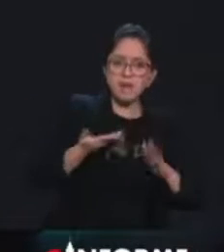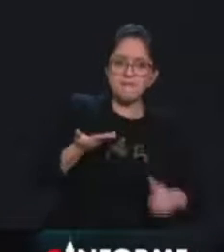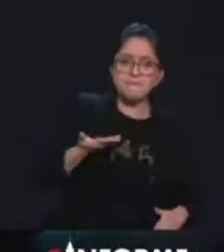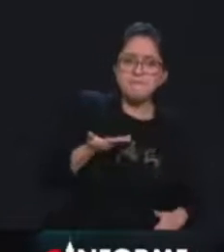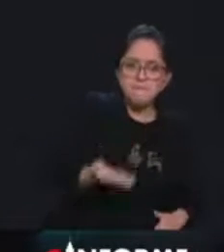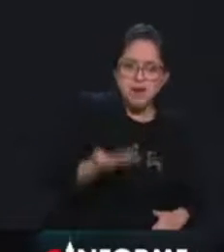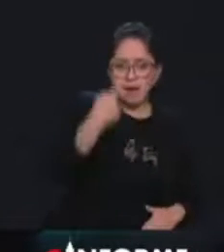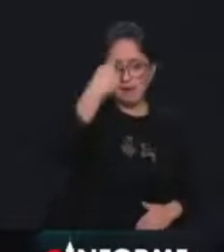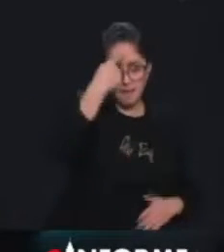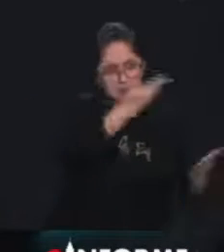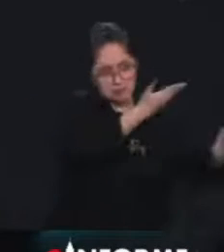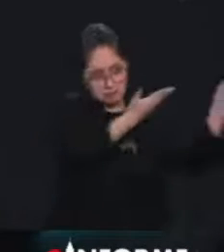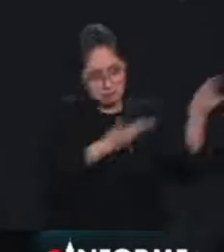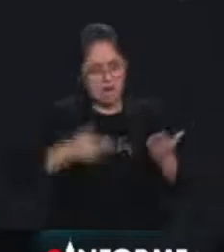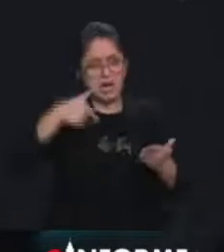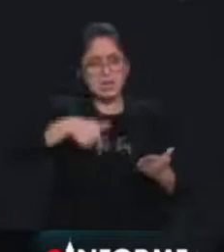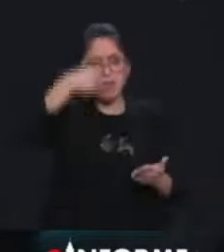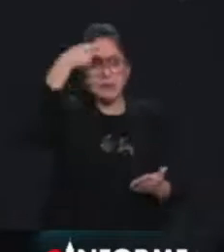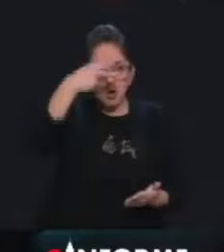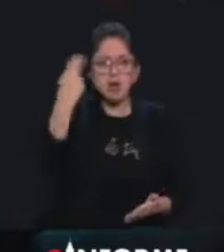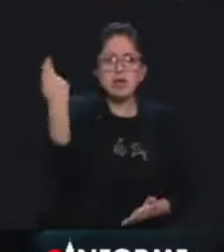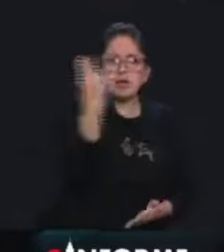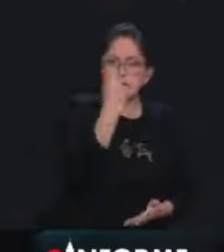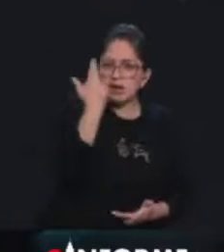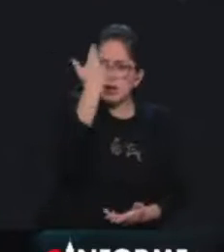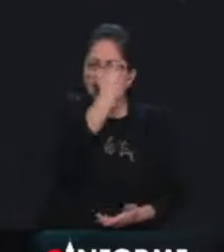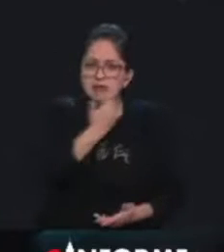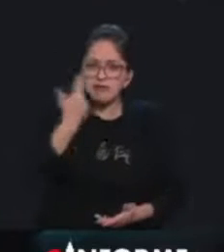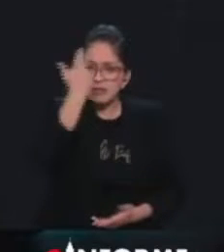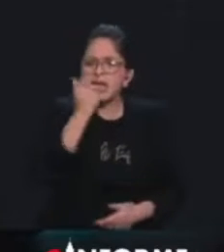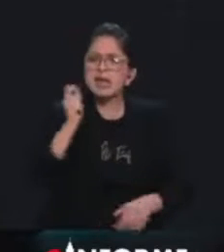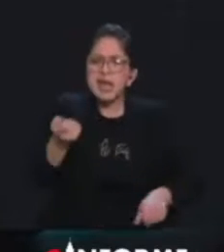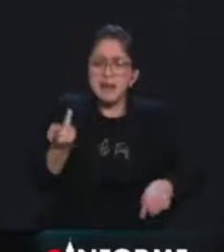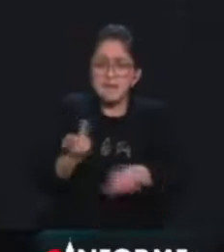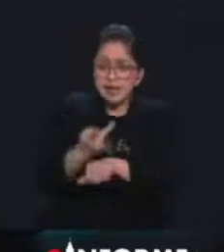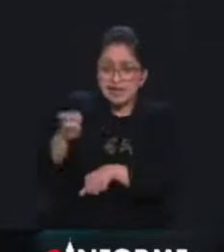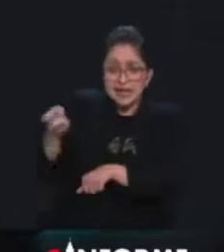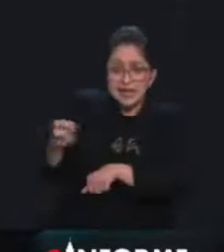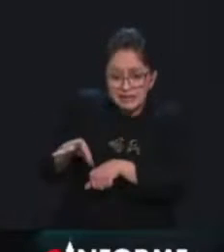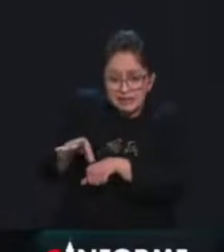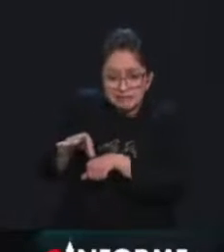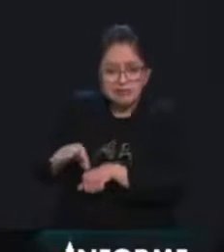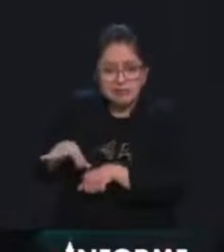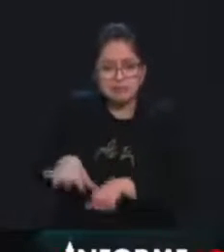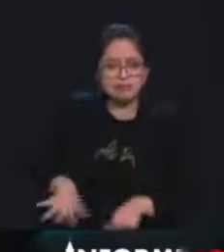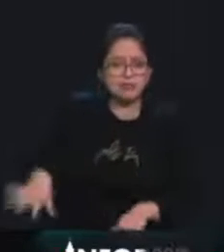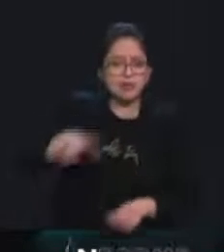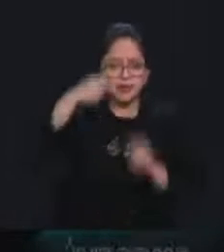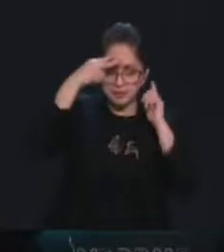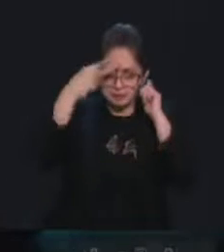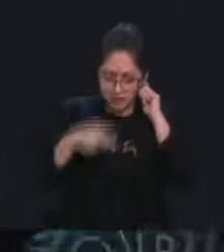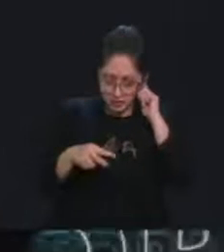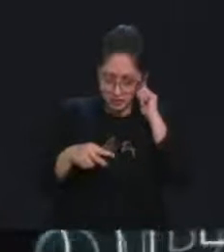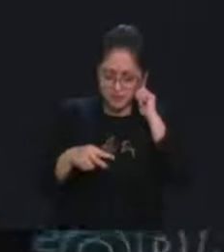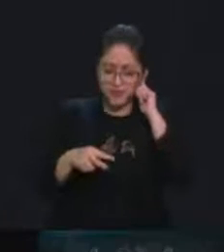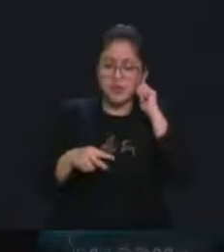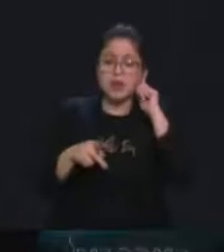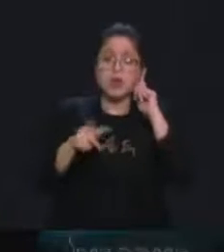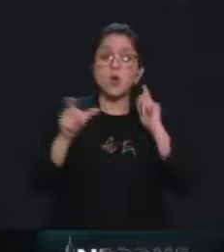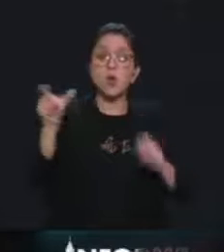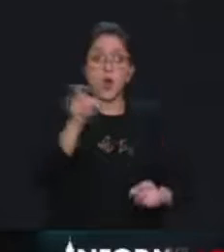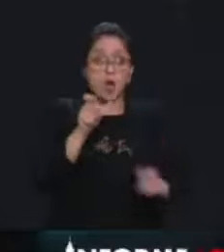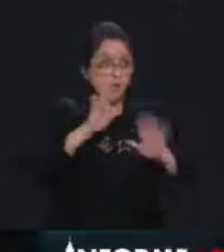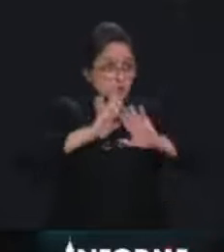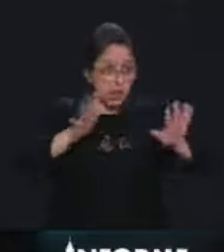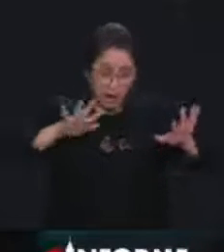pudiera venir y revisar el contexto que estaba aconteciendo en este país. Y bueno, a partir de esta